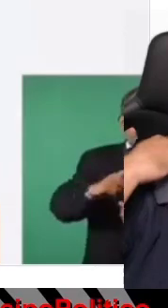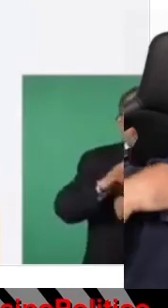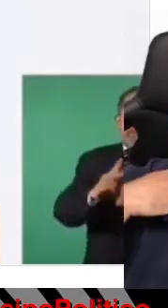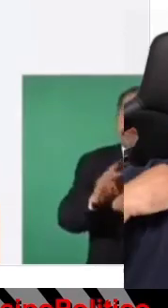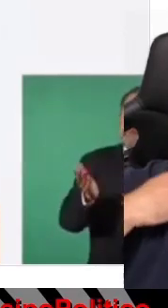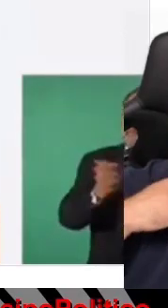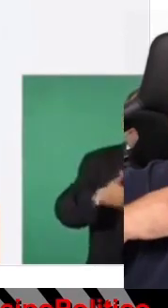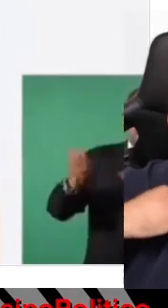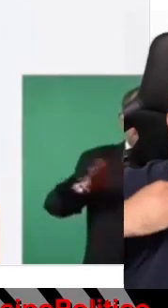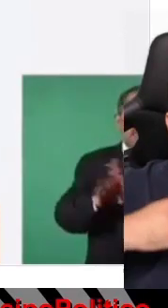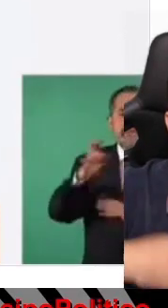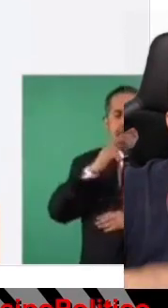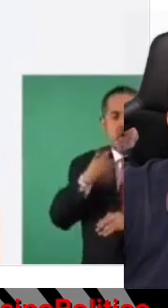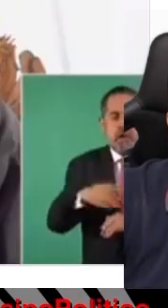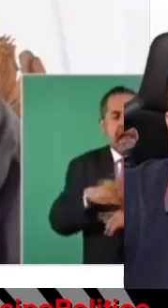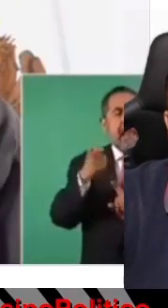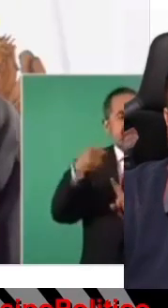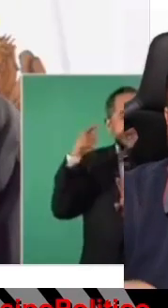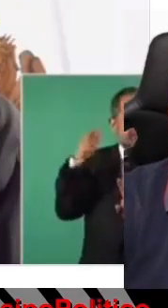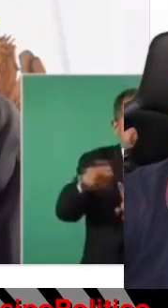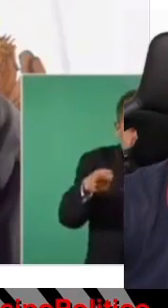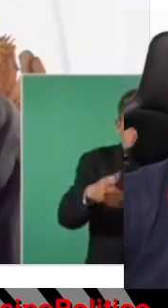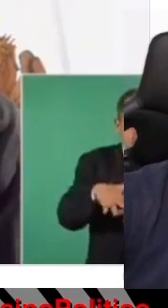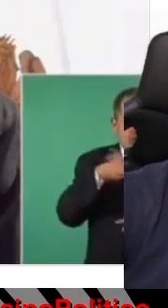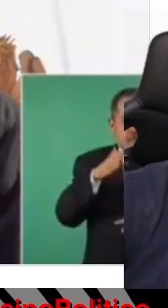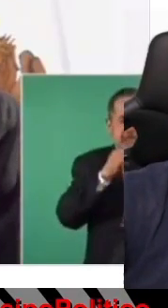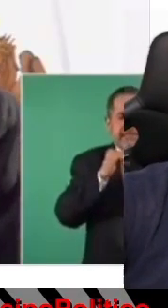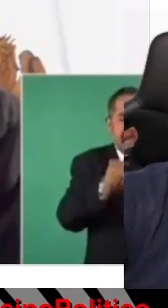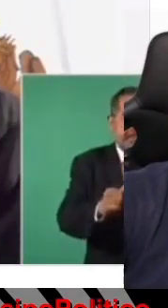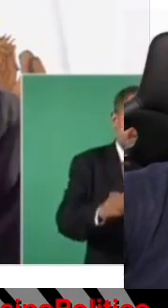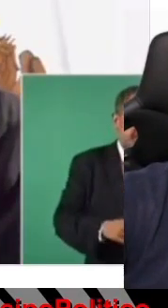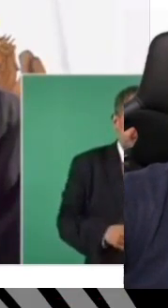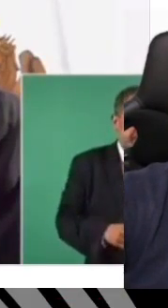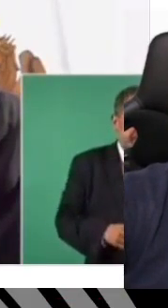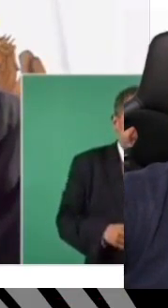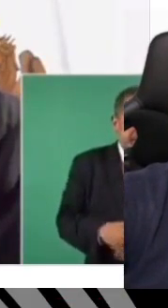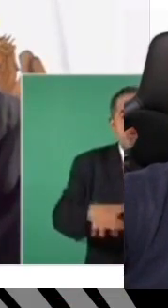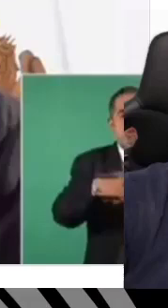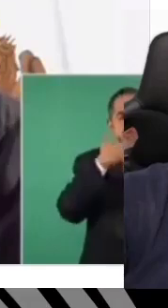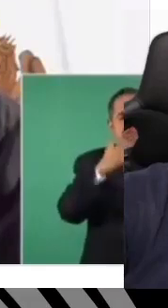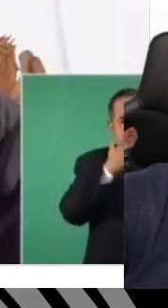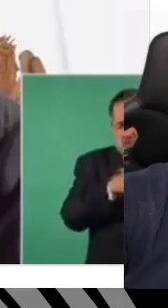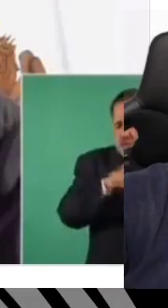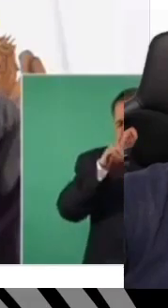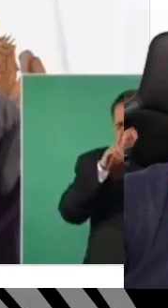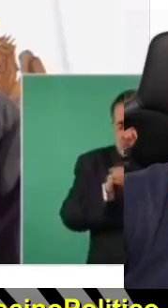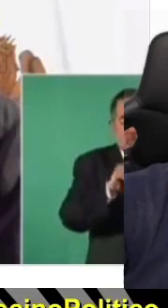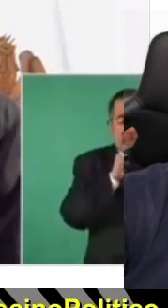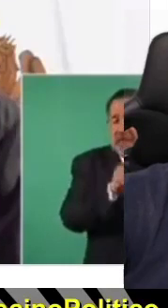es la fórmula. No permitir la corrupción,